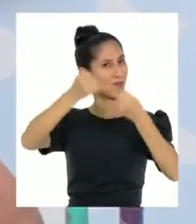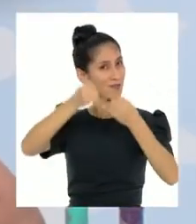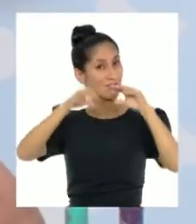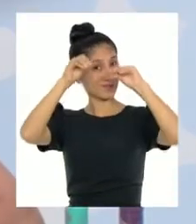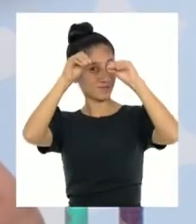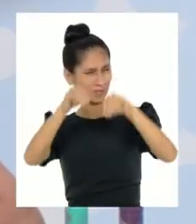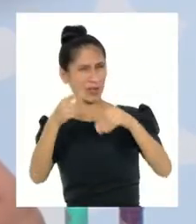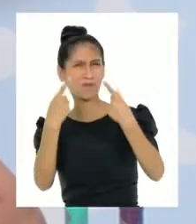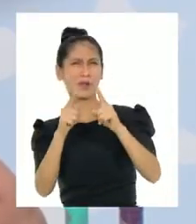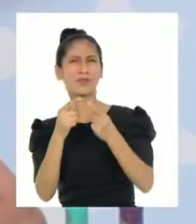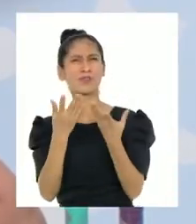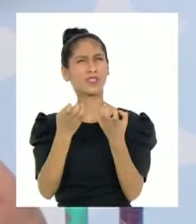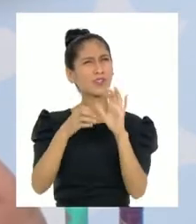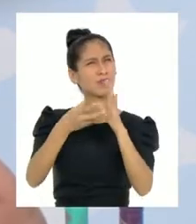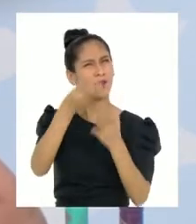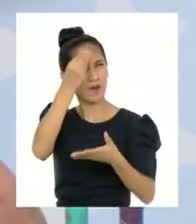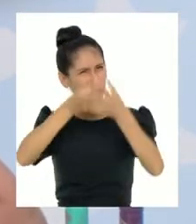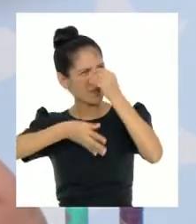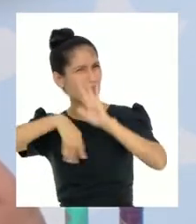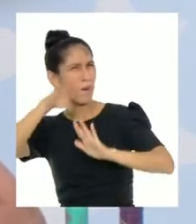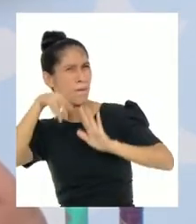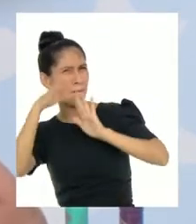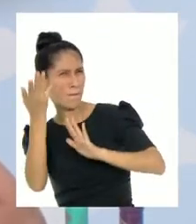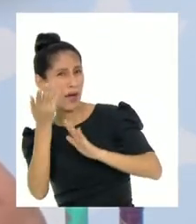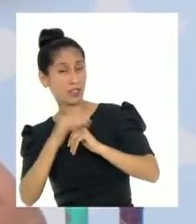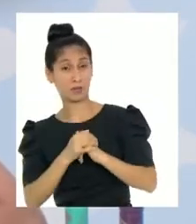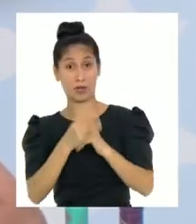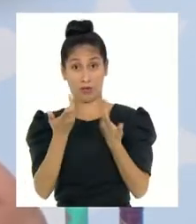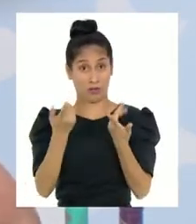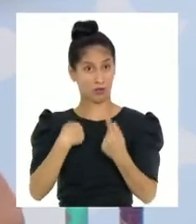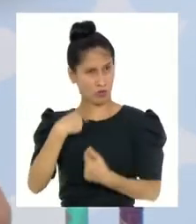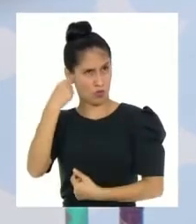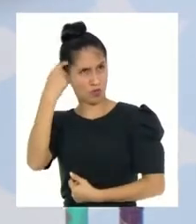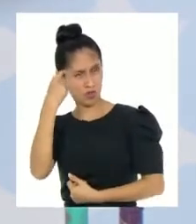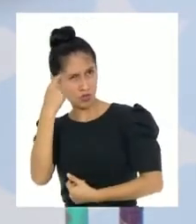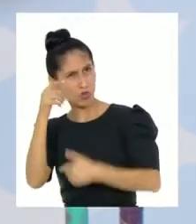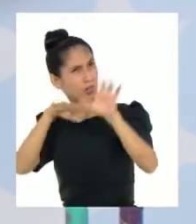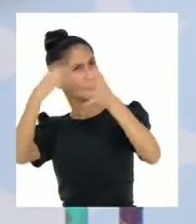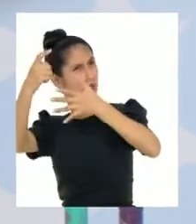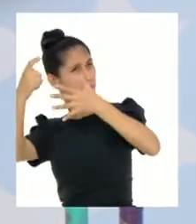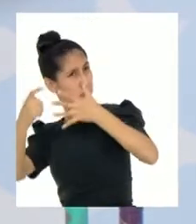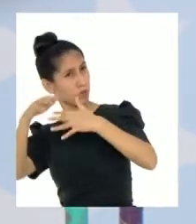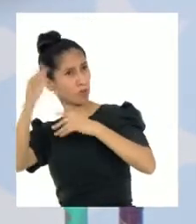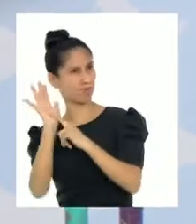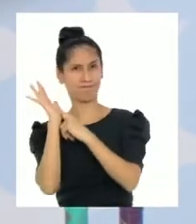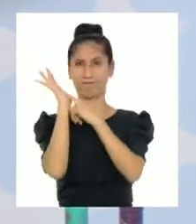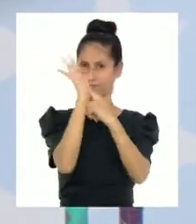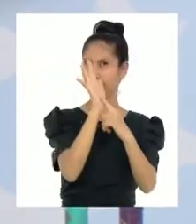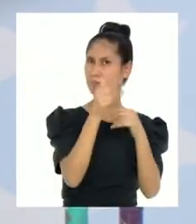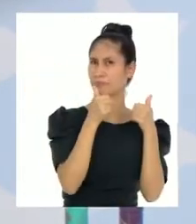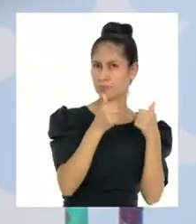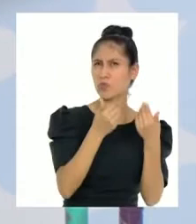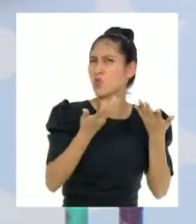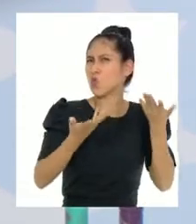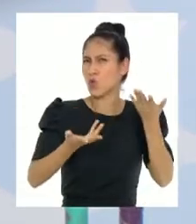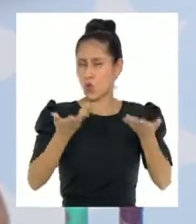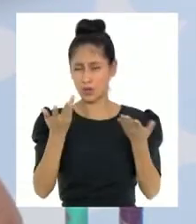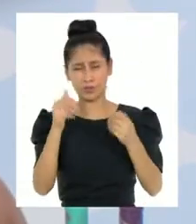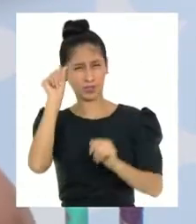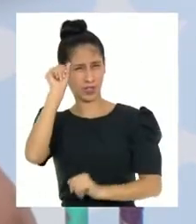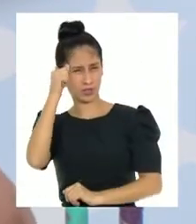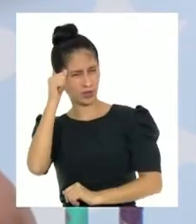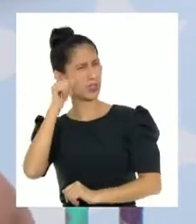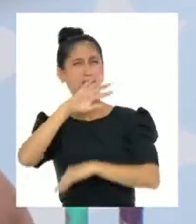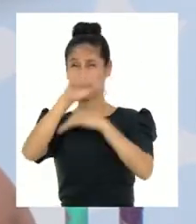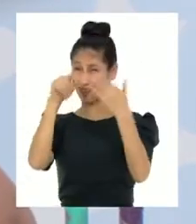Me gustaría conocer más estrategias para argumentar a favor de una causa en la que creo. Además, recuerden que a lo largo de esta experiencia hemos